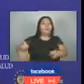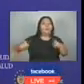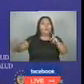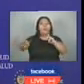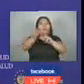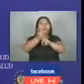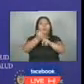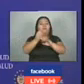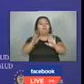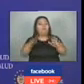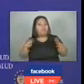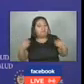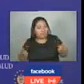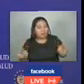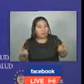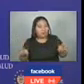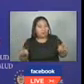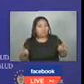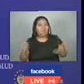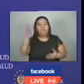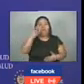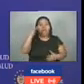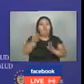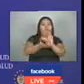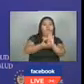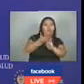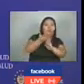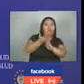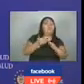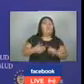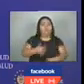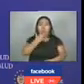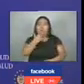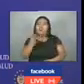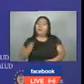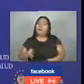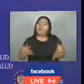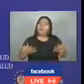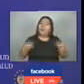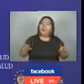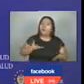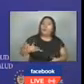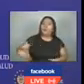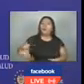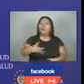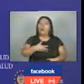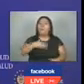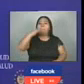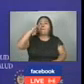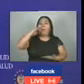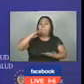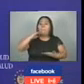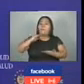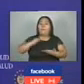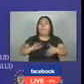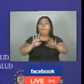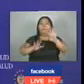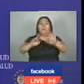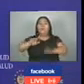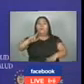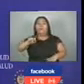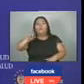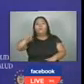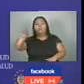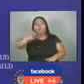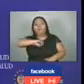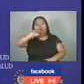desarrollo del milenio, en el cual definitivamente estamos básicamente bajando 93.1%, con